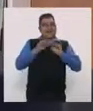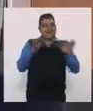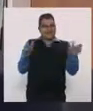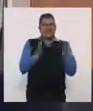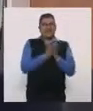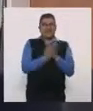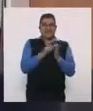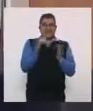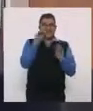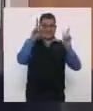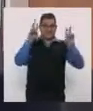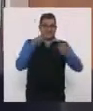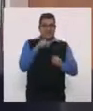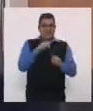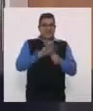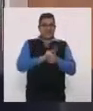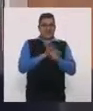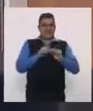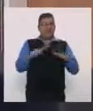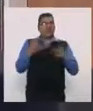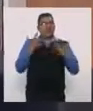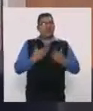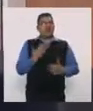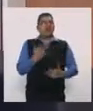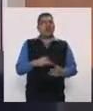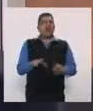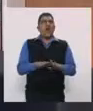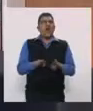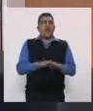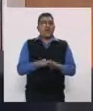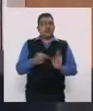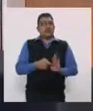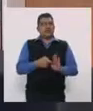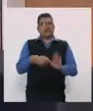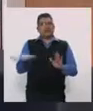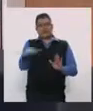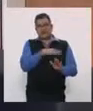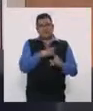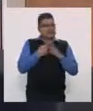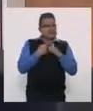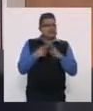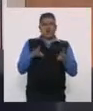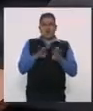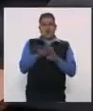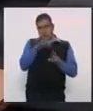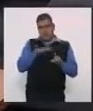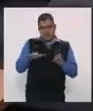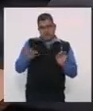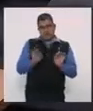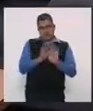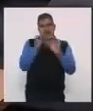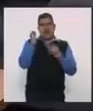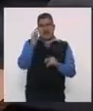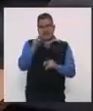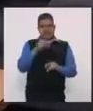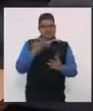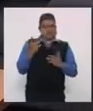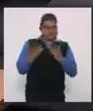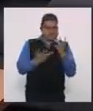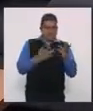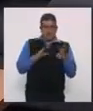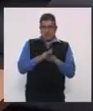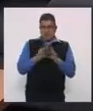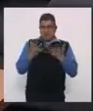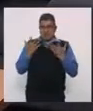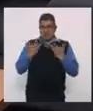con el tema, ¿no? El duelo en medio de la pandemia, que eso también nos da una arista distinta, ¿no? Ha sido algo totalmente inesperado, y estas despedidas